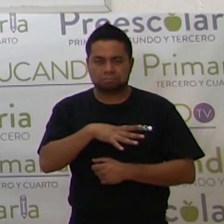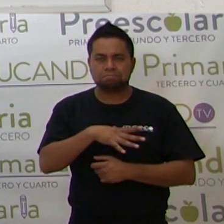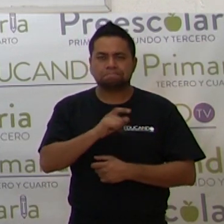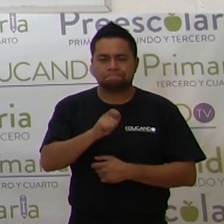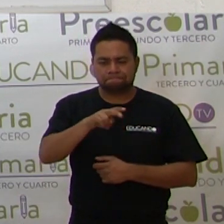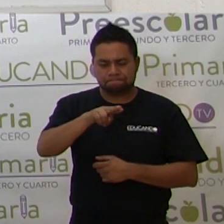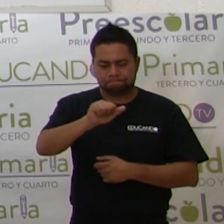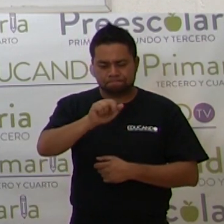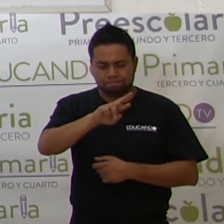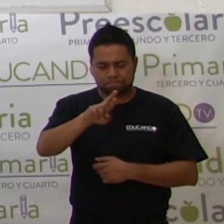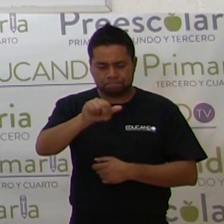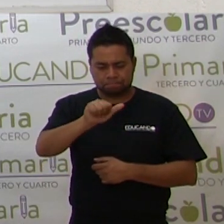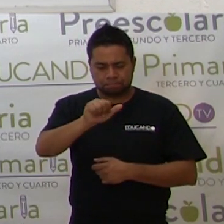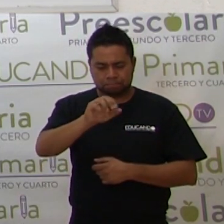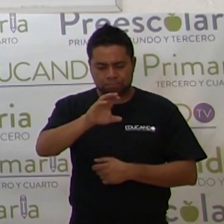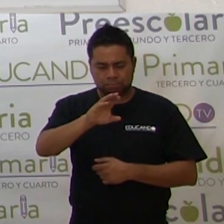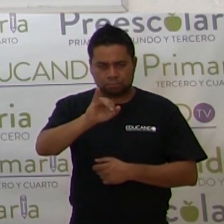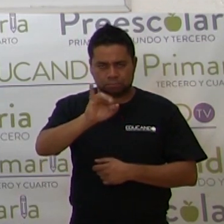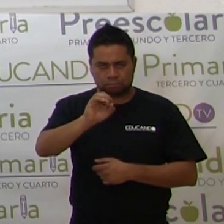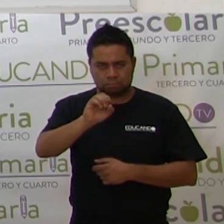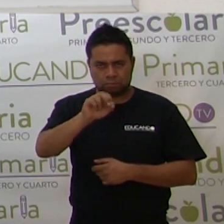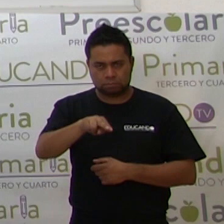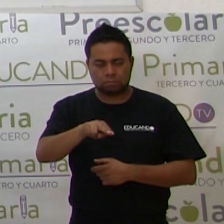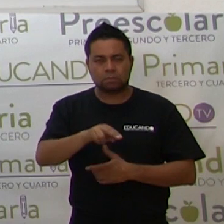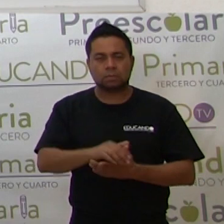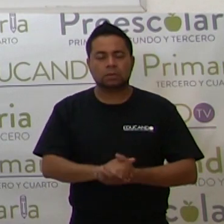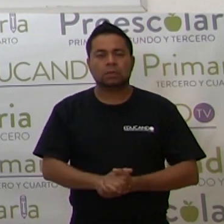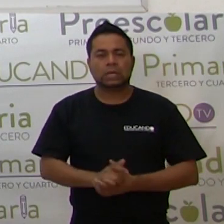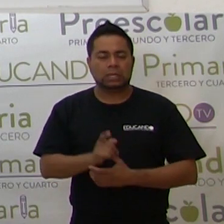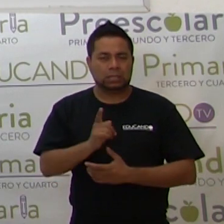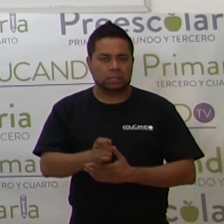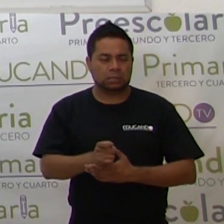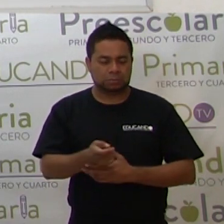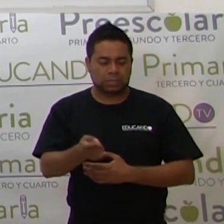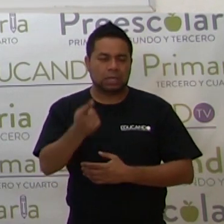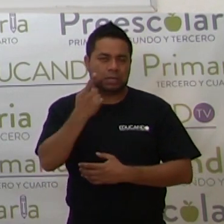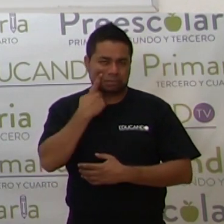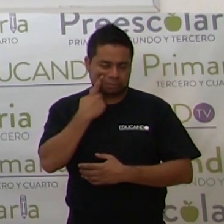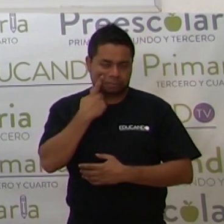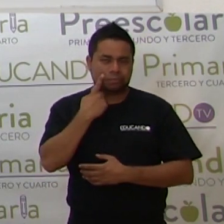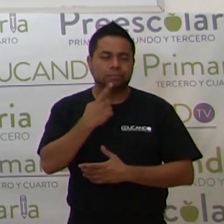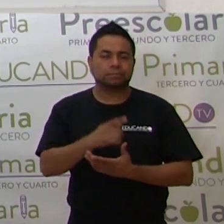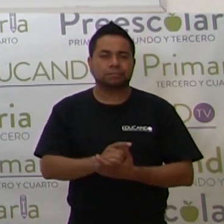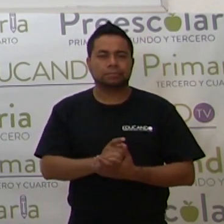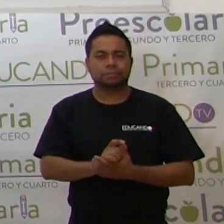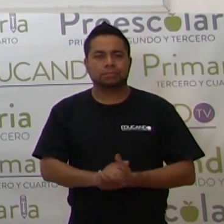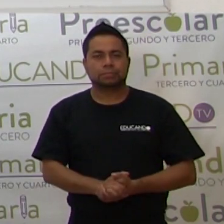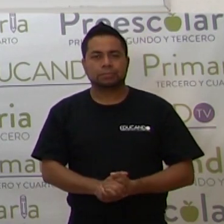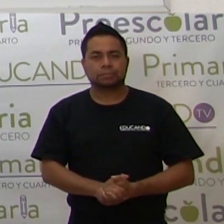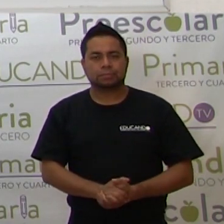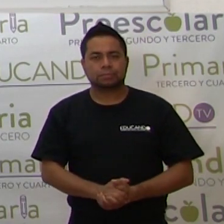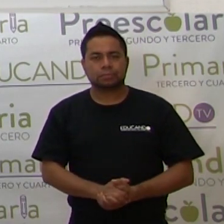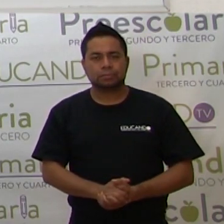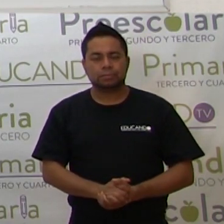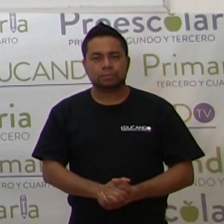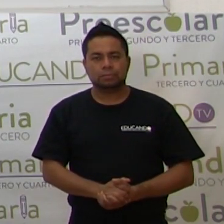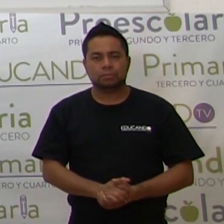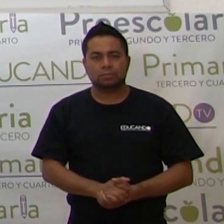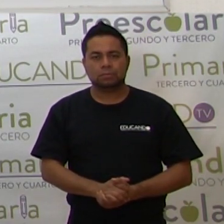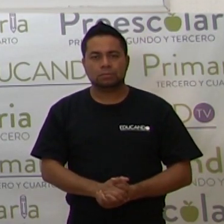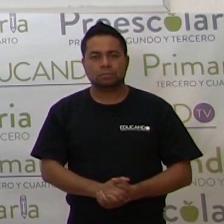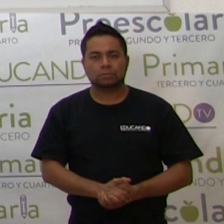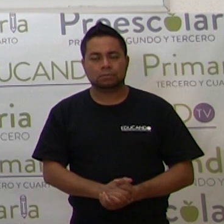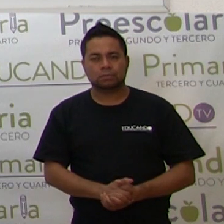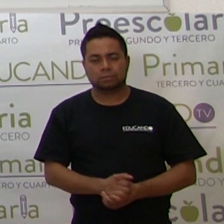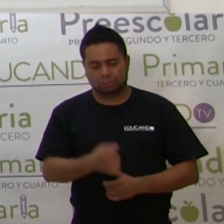narración. ¿Bien? Cuando hablamos de narración, mucha atención, nos estamos refiriendo